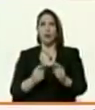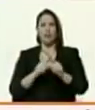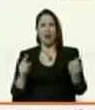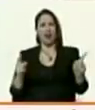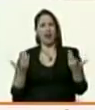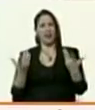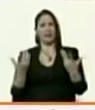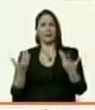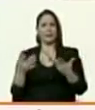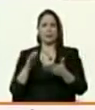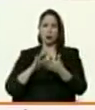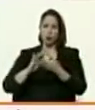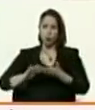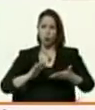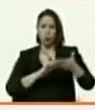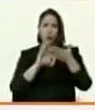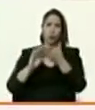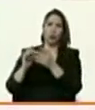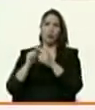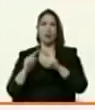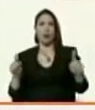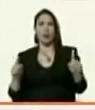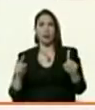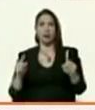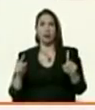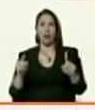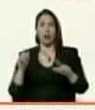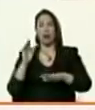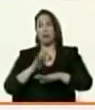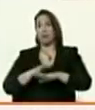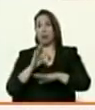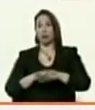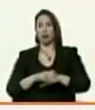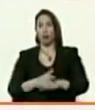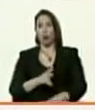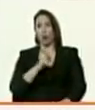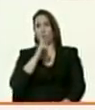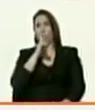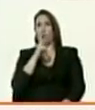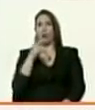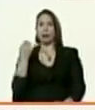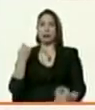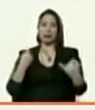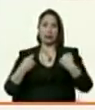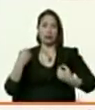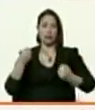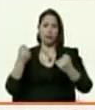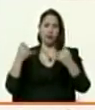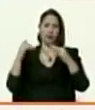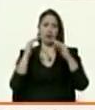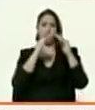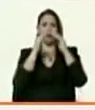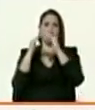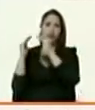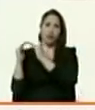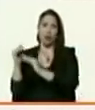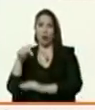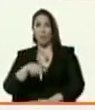que lamentablemente en algún momento ocasionaron gravísimos daños a muchísimos hogares de este